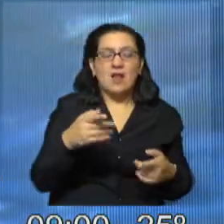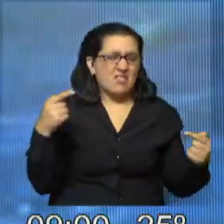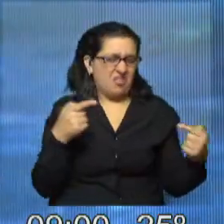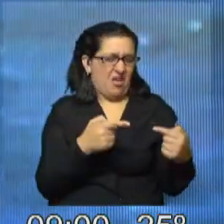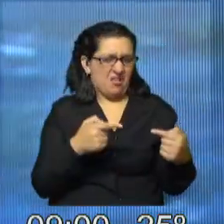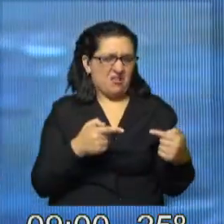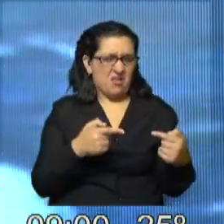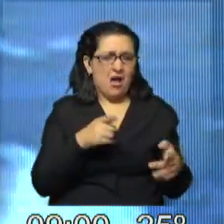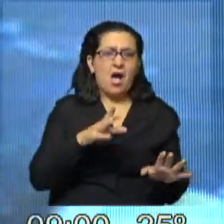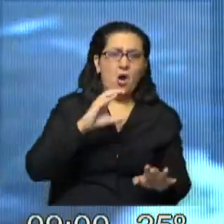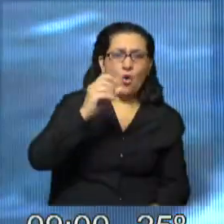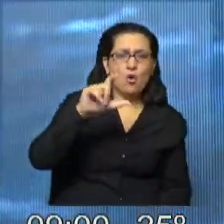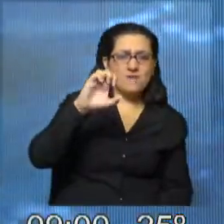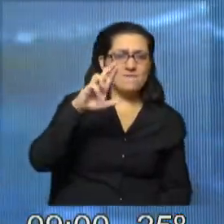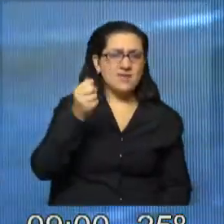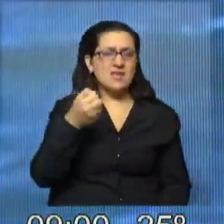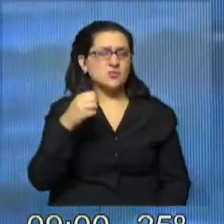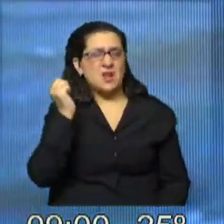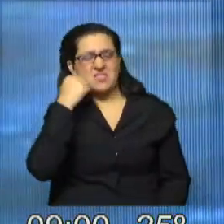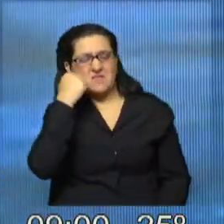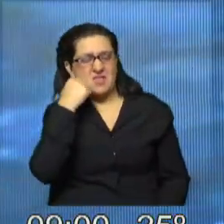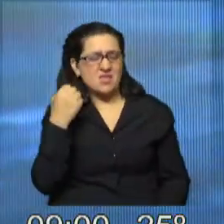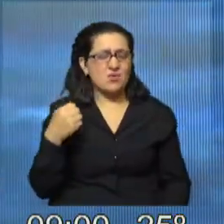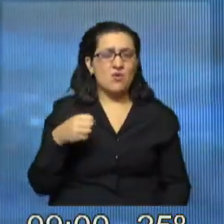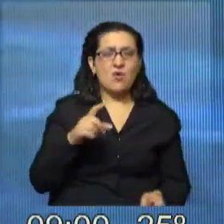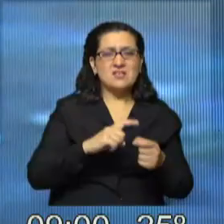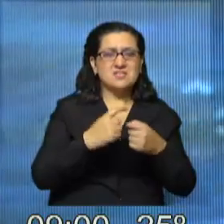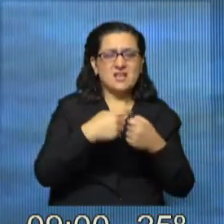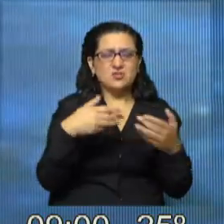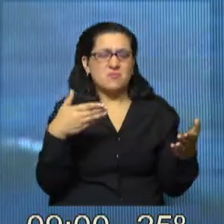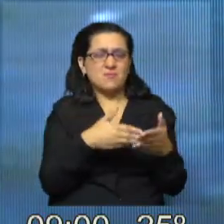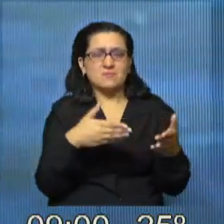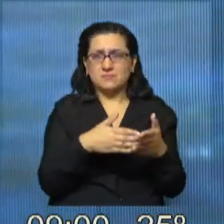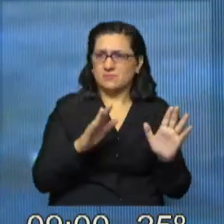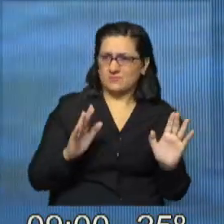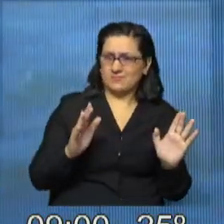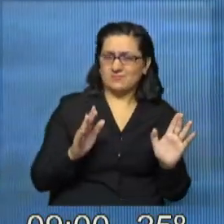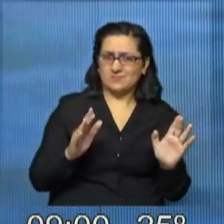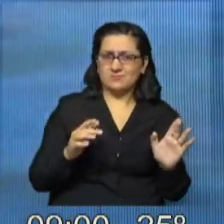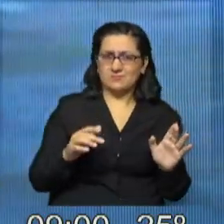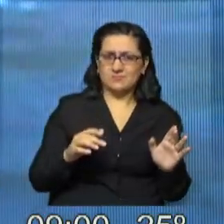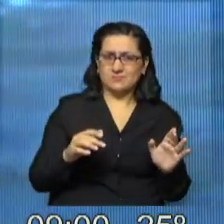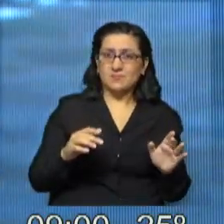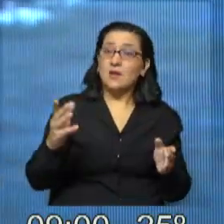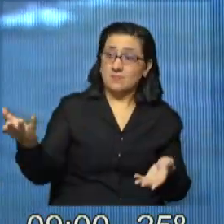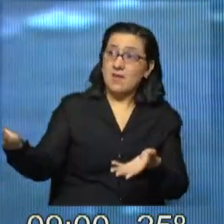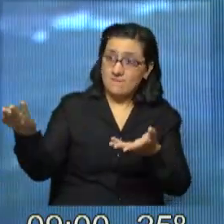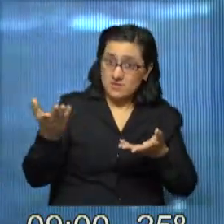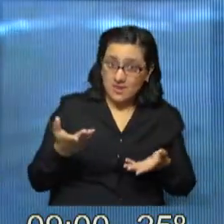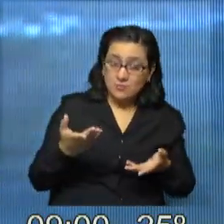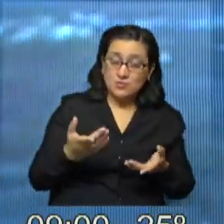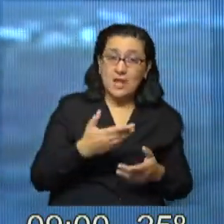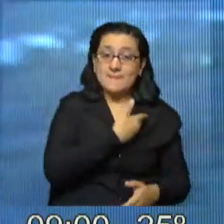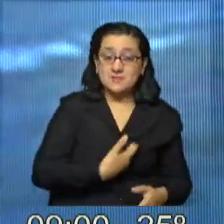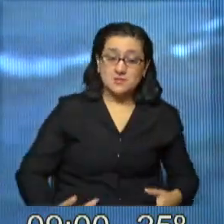decir, bueno, José Olivera es un atrevido, FENAPES es un obstaculizador. Nuevamente yo lo había hecho en este programa. Traigamos a Robert Silva, nos